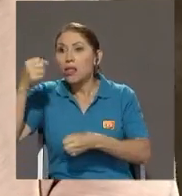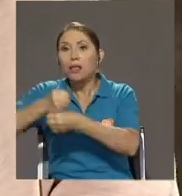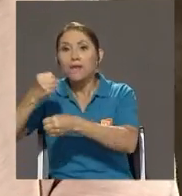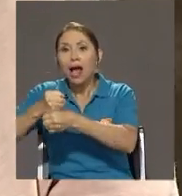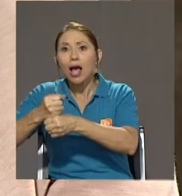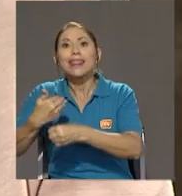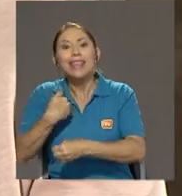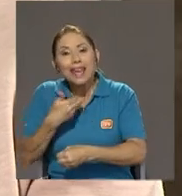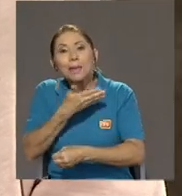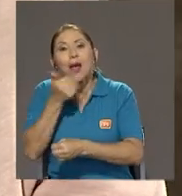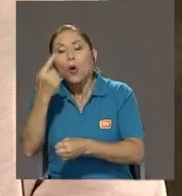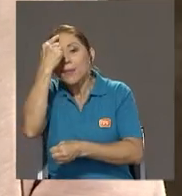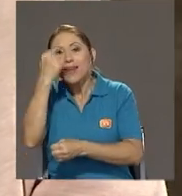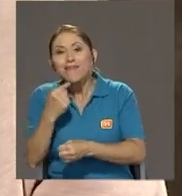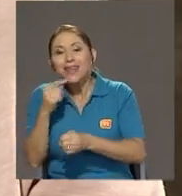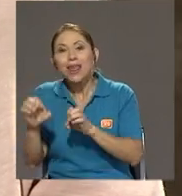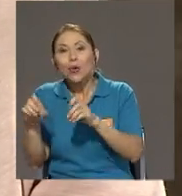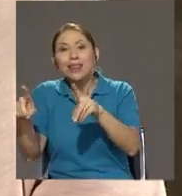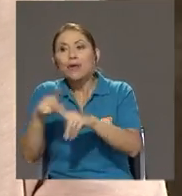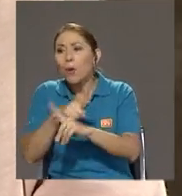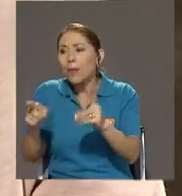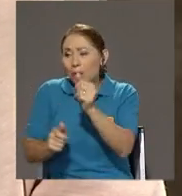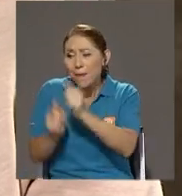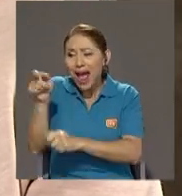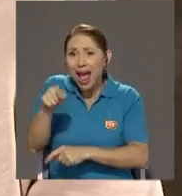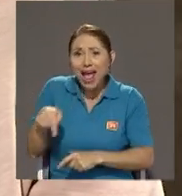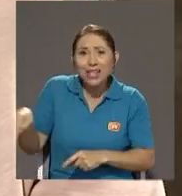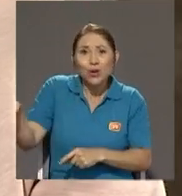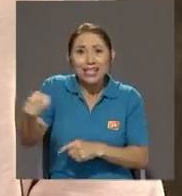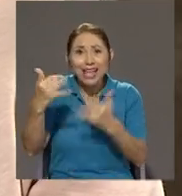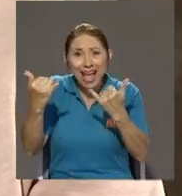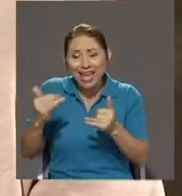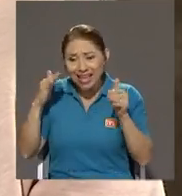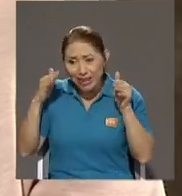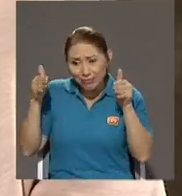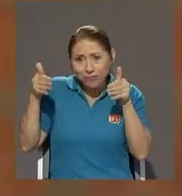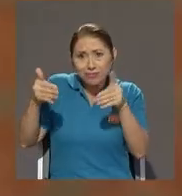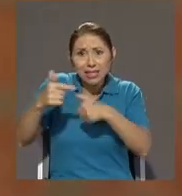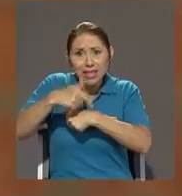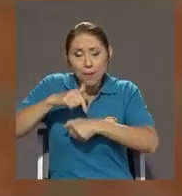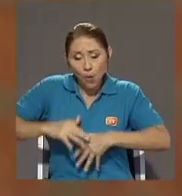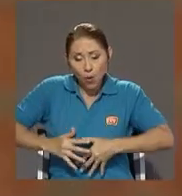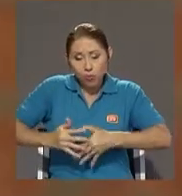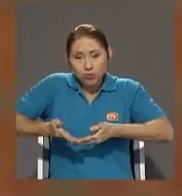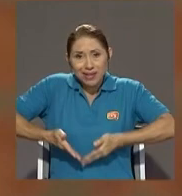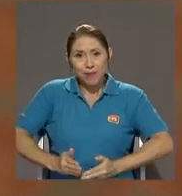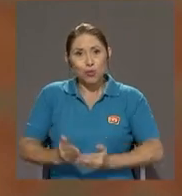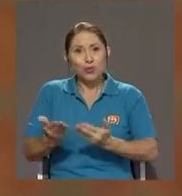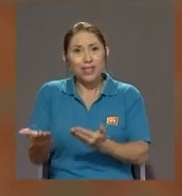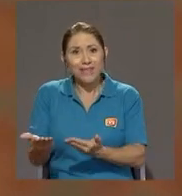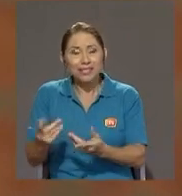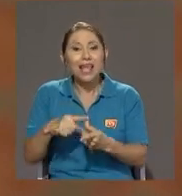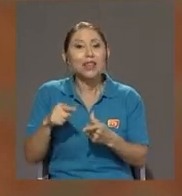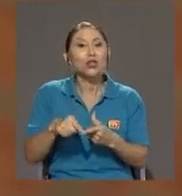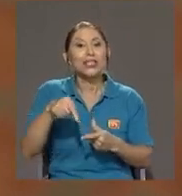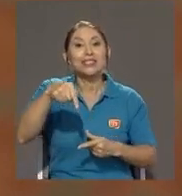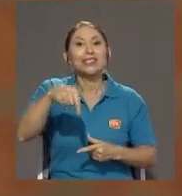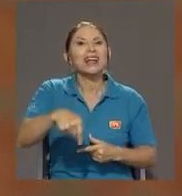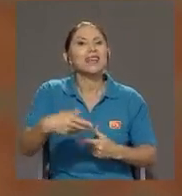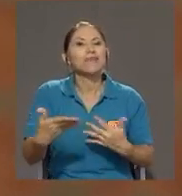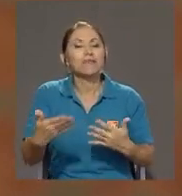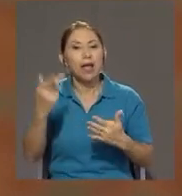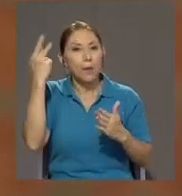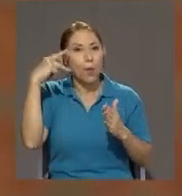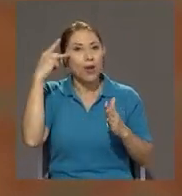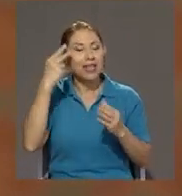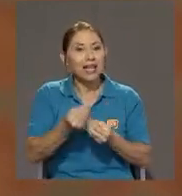perfil educativo, pero una gran parte está concentrada en las edades reproductivas. Y entonces aquí las políticas públicas